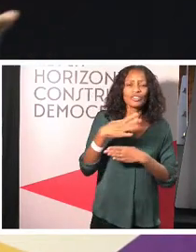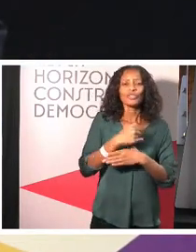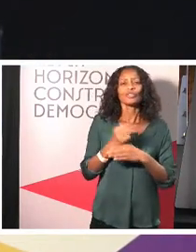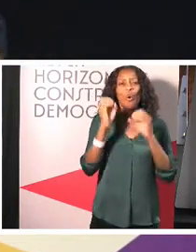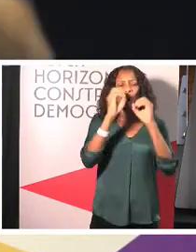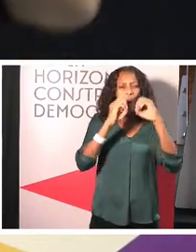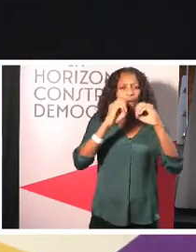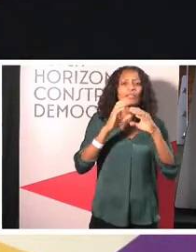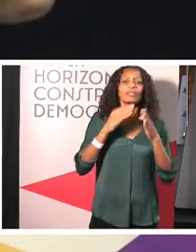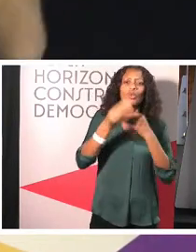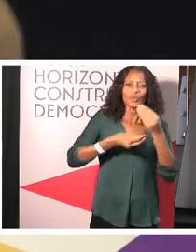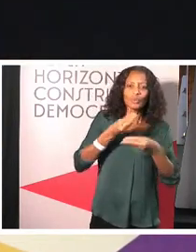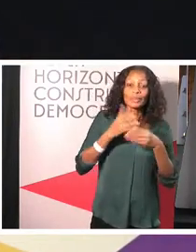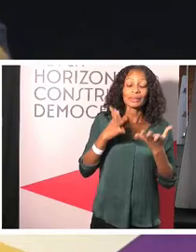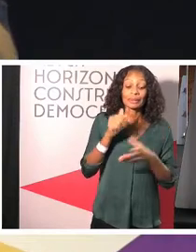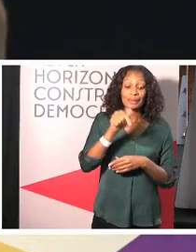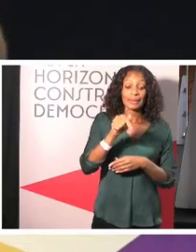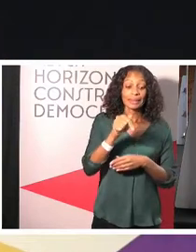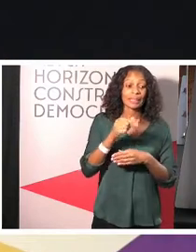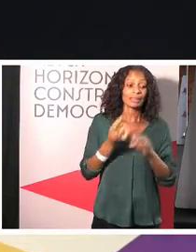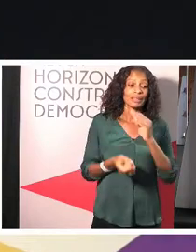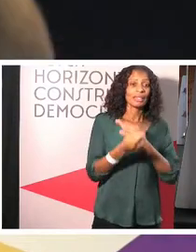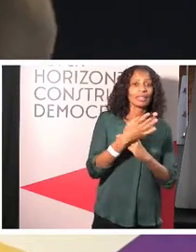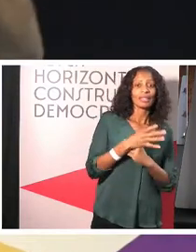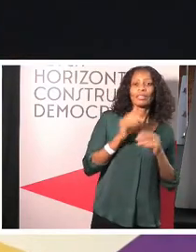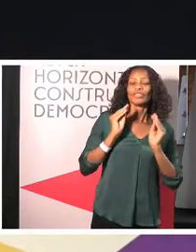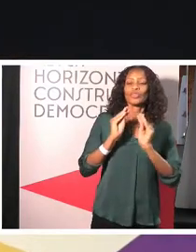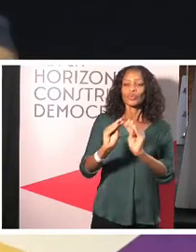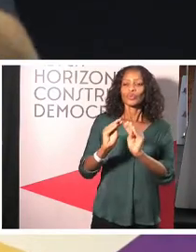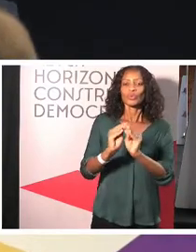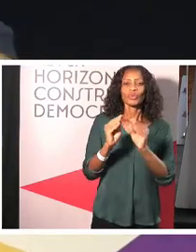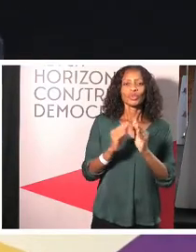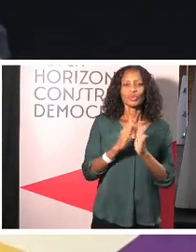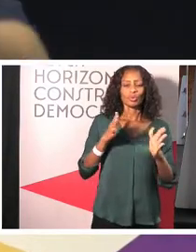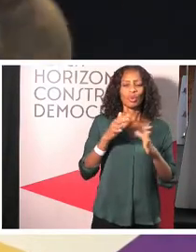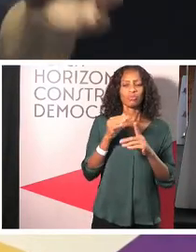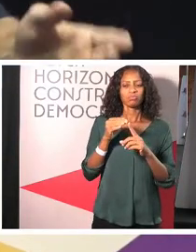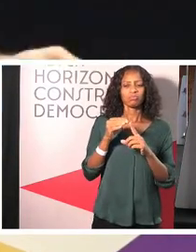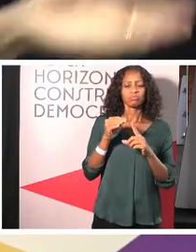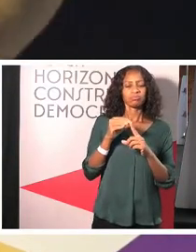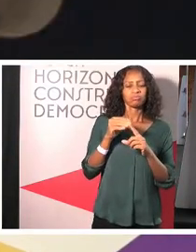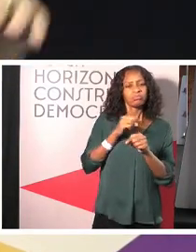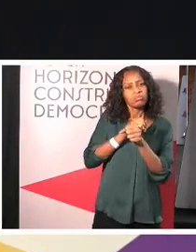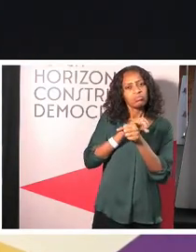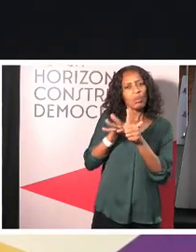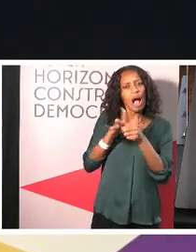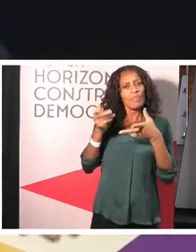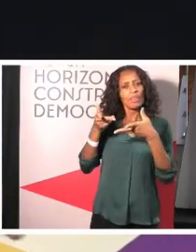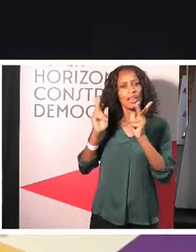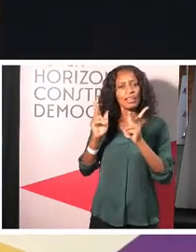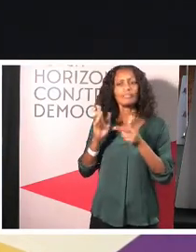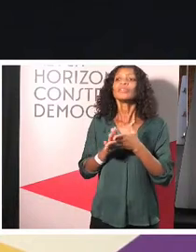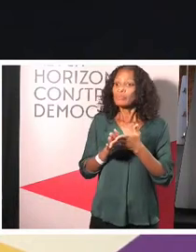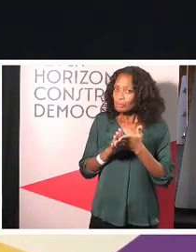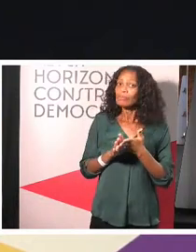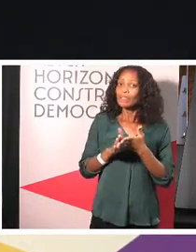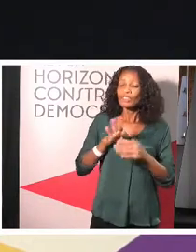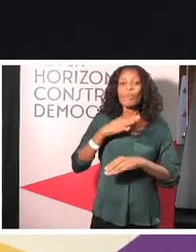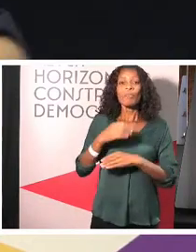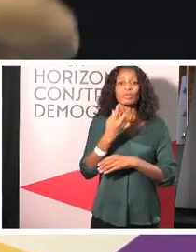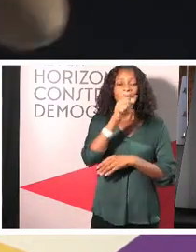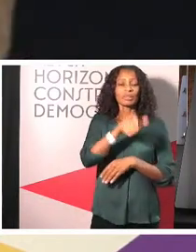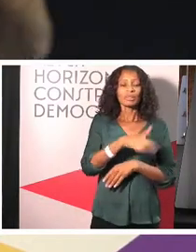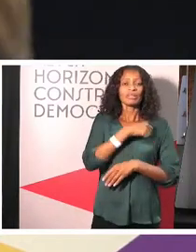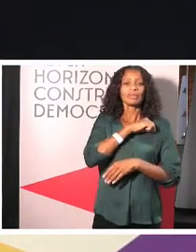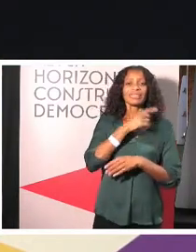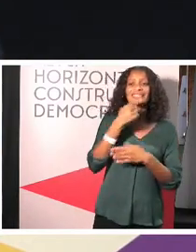sido creativa en su ámbito libre, lo ha monetizado, ha ido al mercado de valores y ha dicho, venga, a fondos de inversión, dadme dinero que voy a montar a una